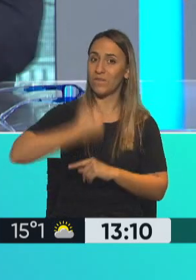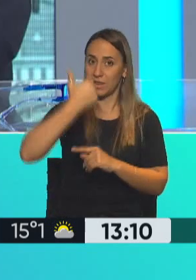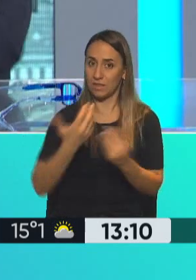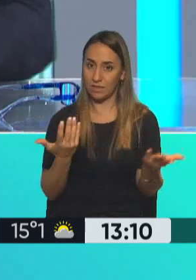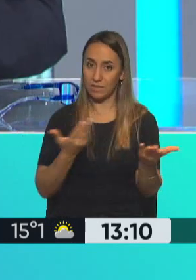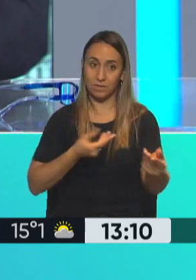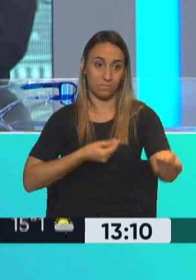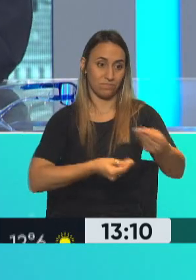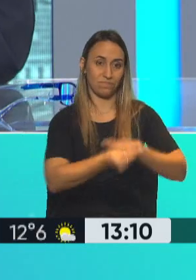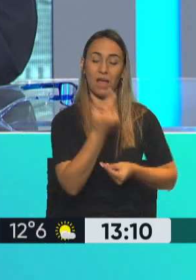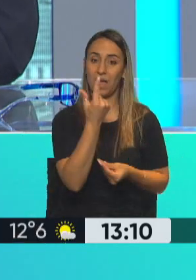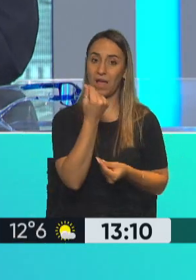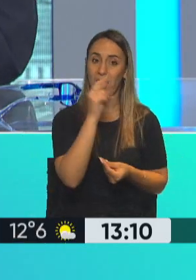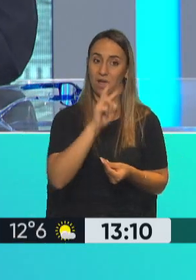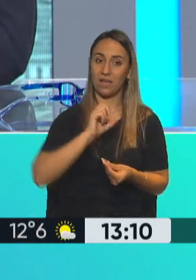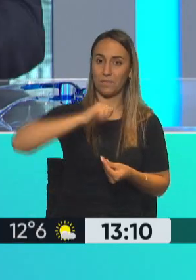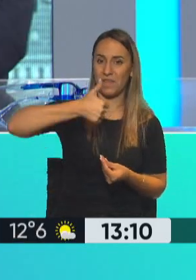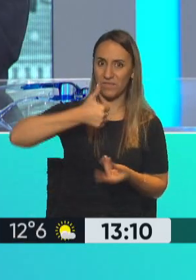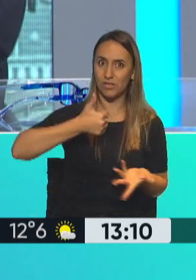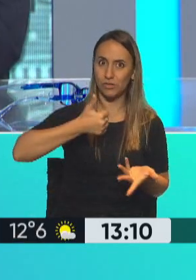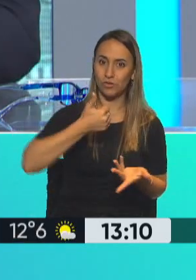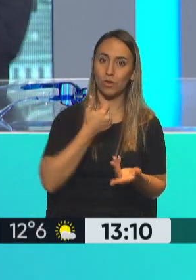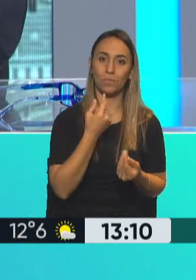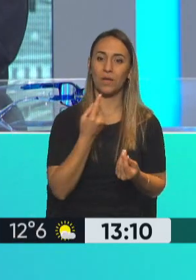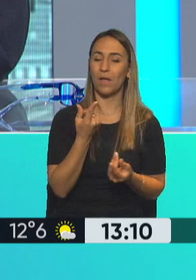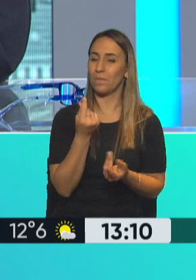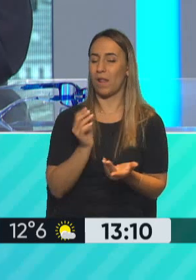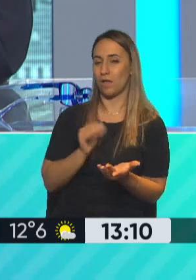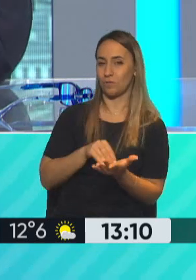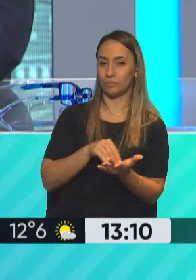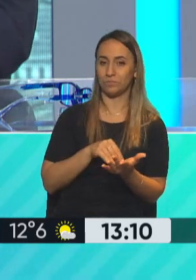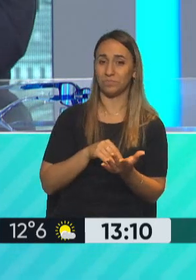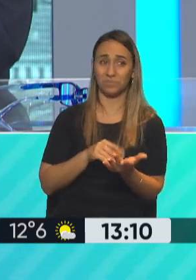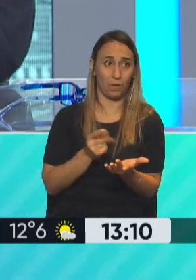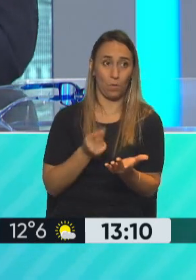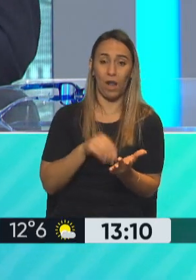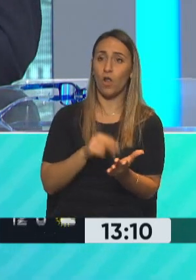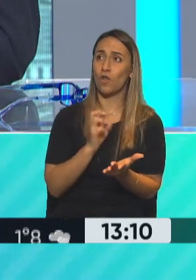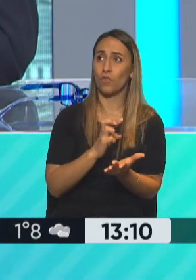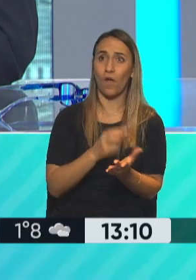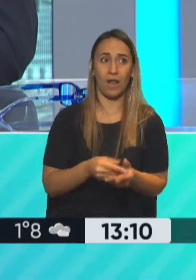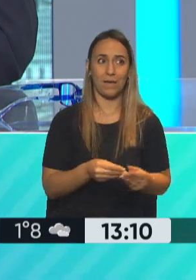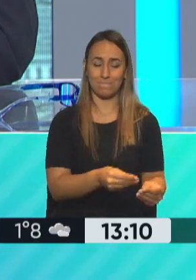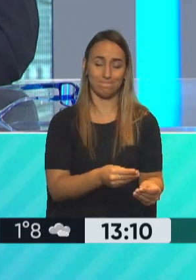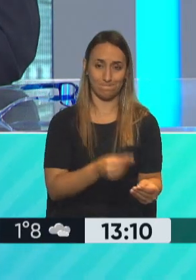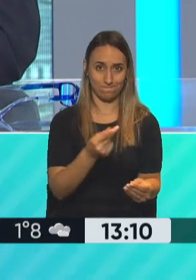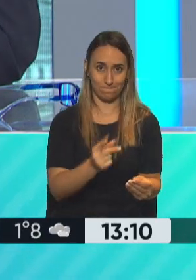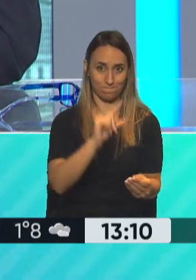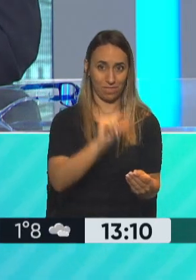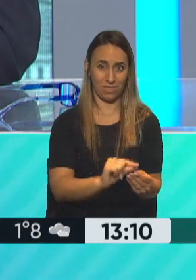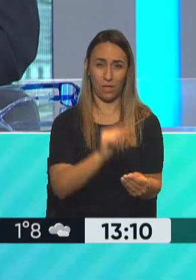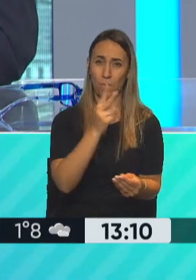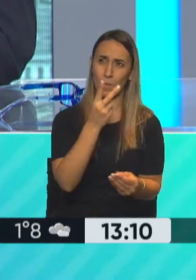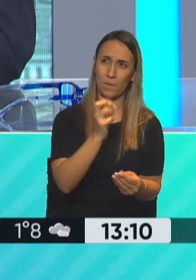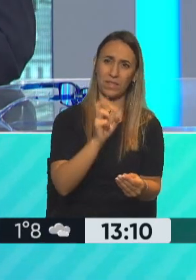que entrega en realidad están bastante devaluados. Esto lo agrego yo, el término, están bastante devaluados porque están en un promedio entre 20